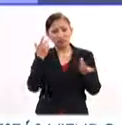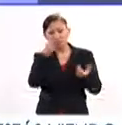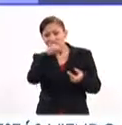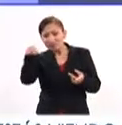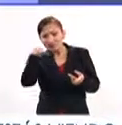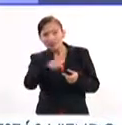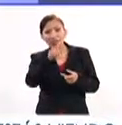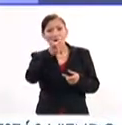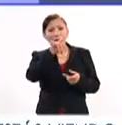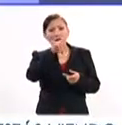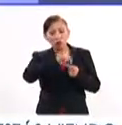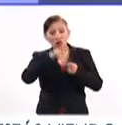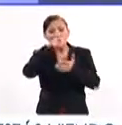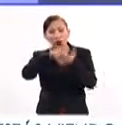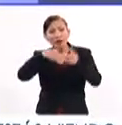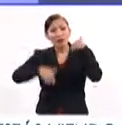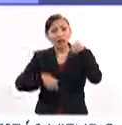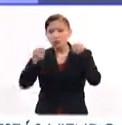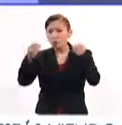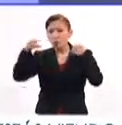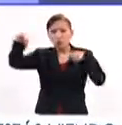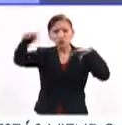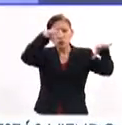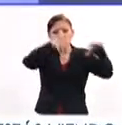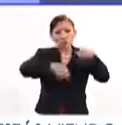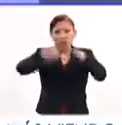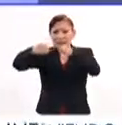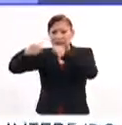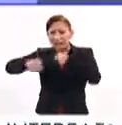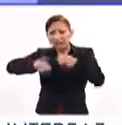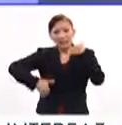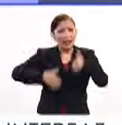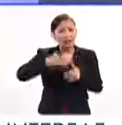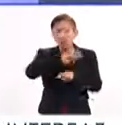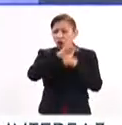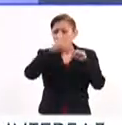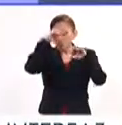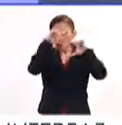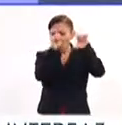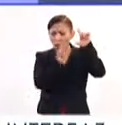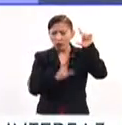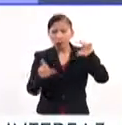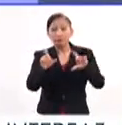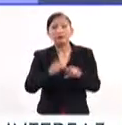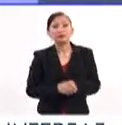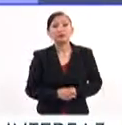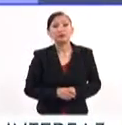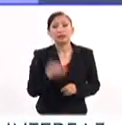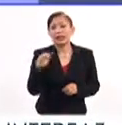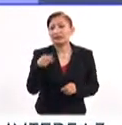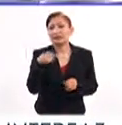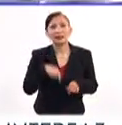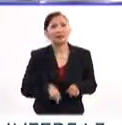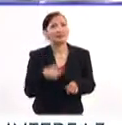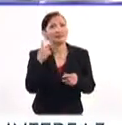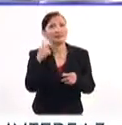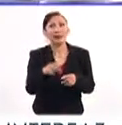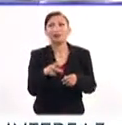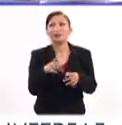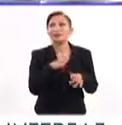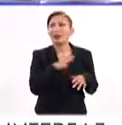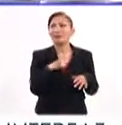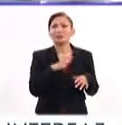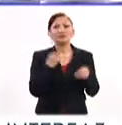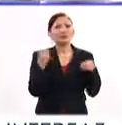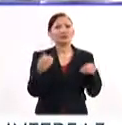una tierra de teatros, porque tenemos mucha arquitectura teatral en todo el país, es una tierra